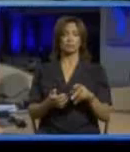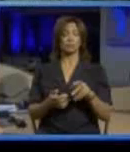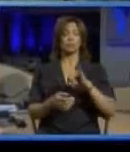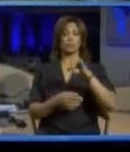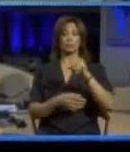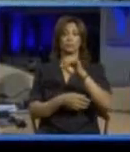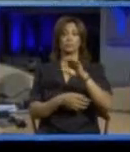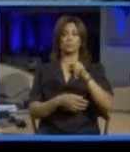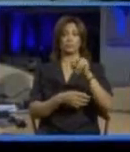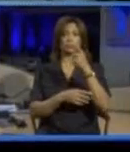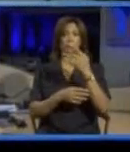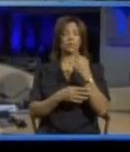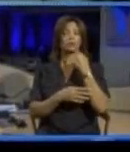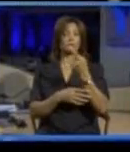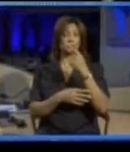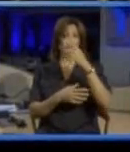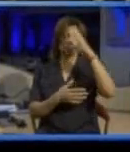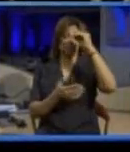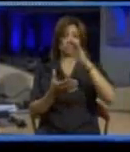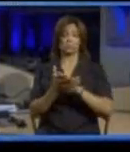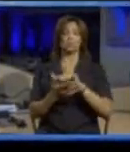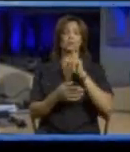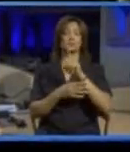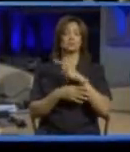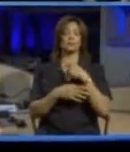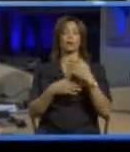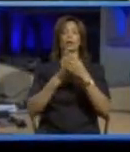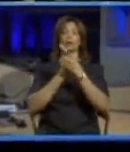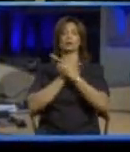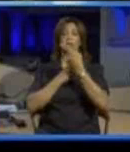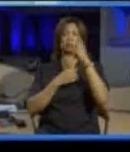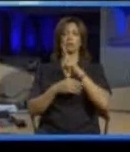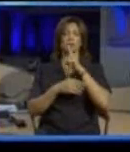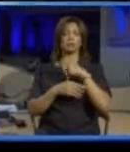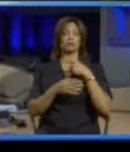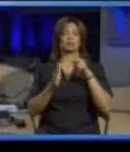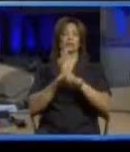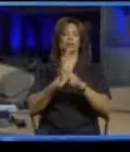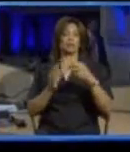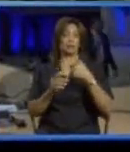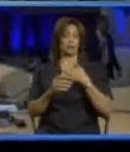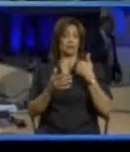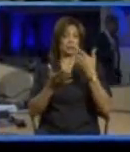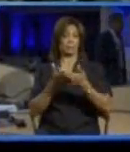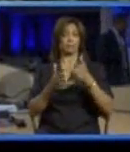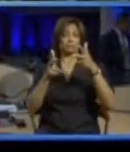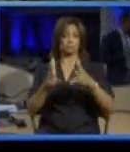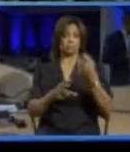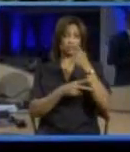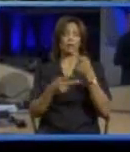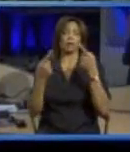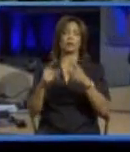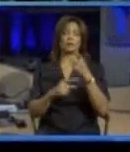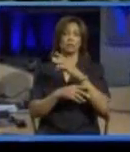Josefina Perdomo Diplán le decía a su esposo, el cual estaba descansando, que ella se iba a matar y luego de llegar del sepelio cometió el